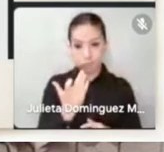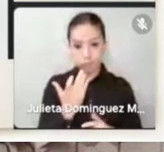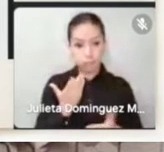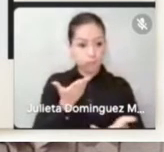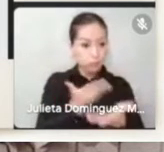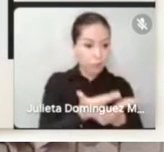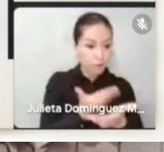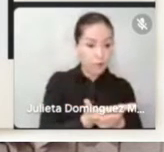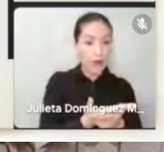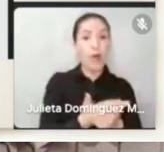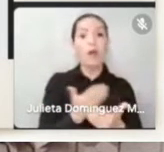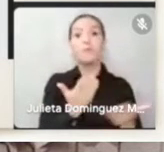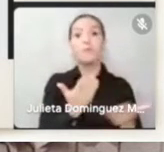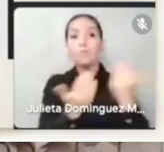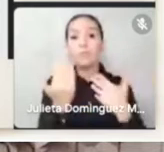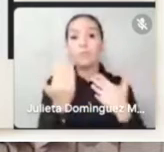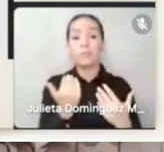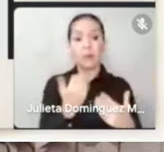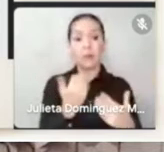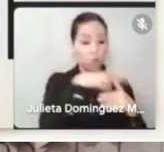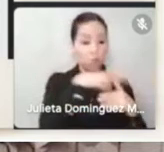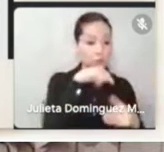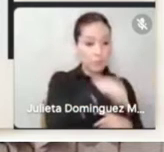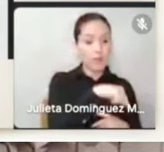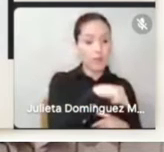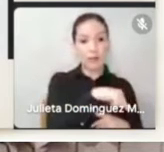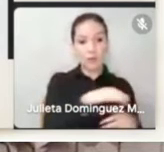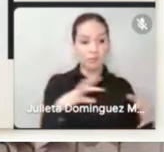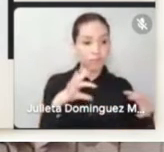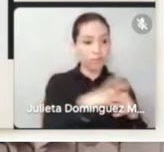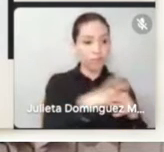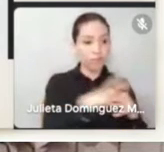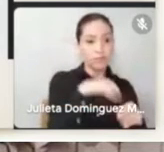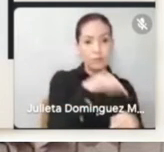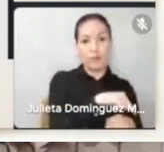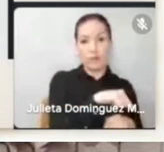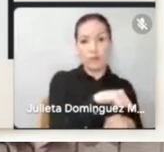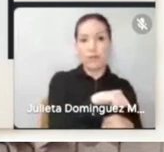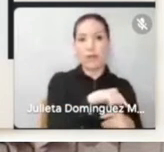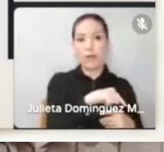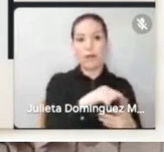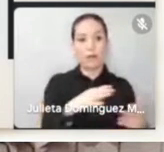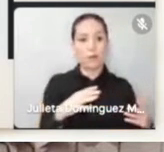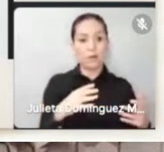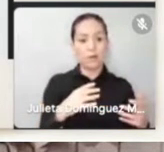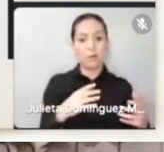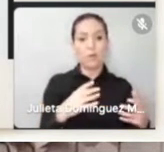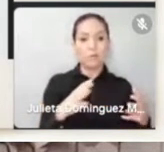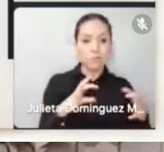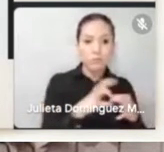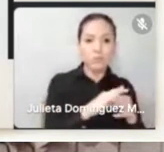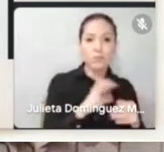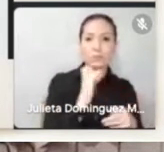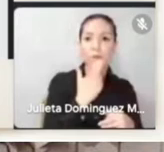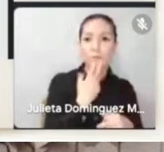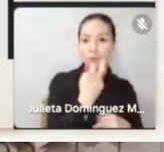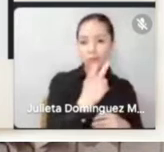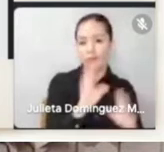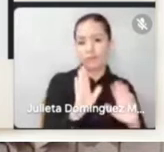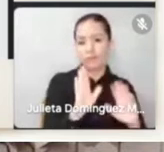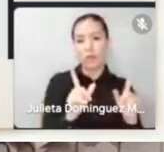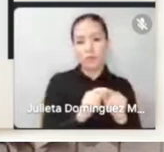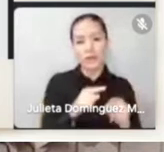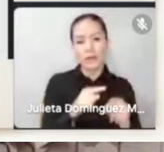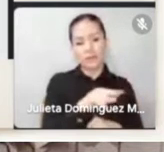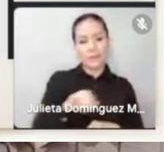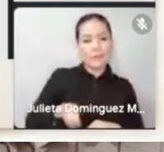favor de la coalición Nos Une Chihuahua y su candidata, sino que el sacerdote solo hizo comentarios de índole pública e interés